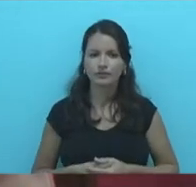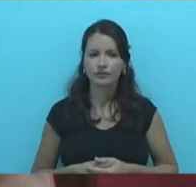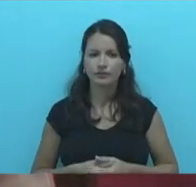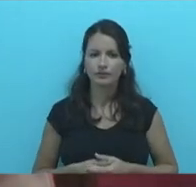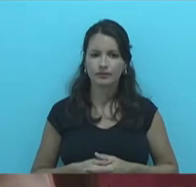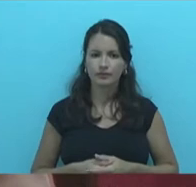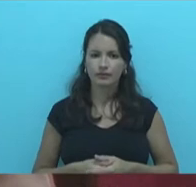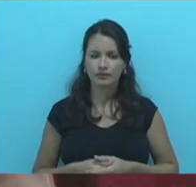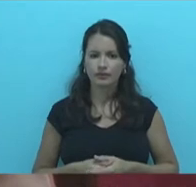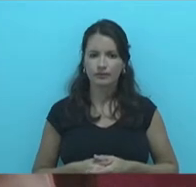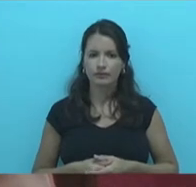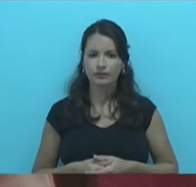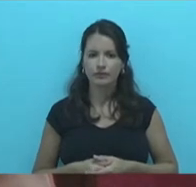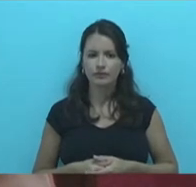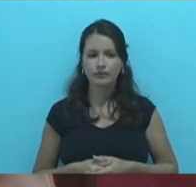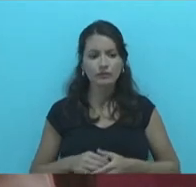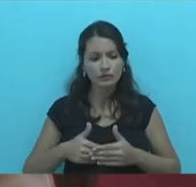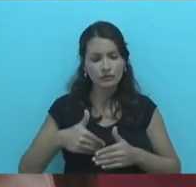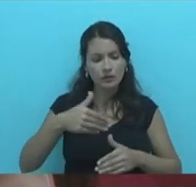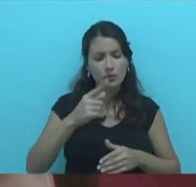ocurre una cosa insólita.